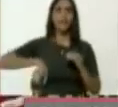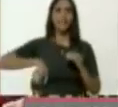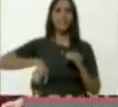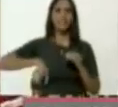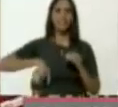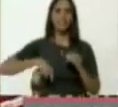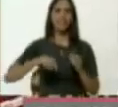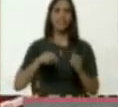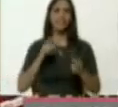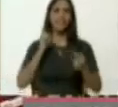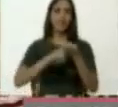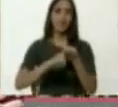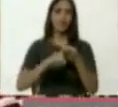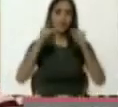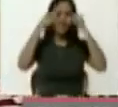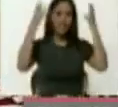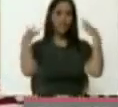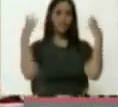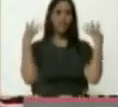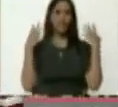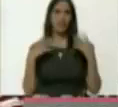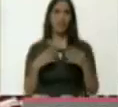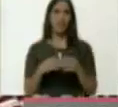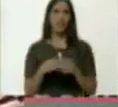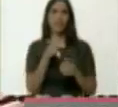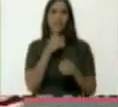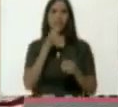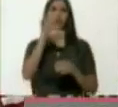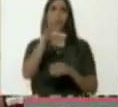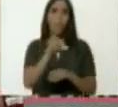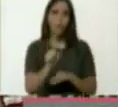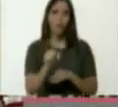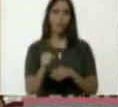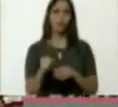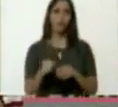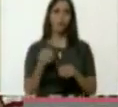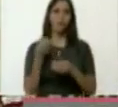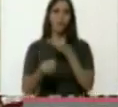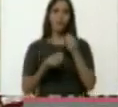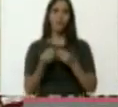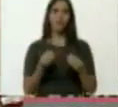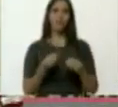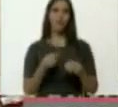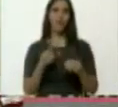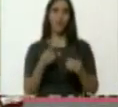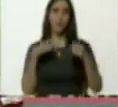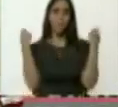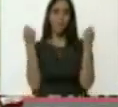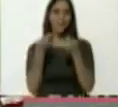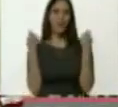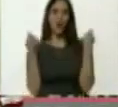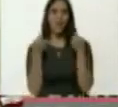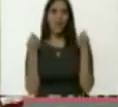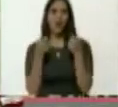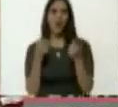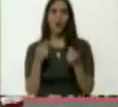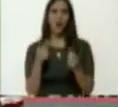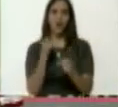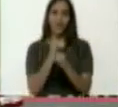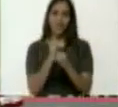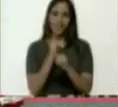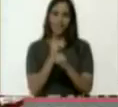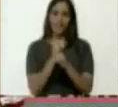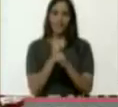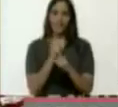Ortega. Ok. Quien lo compró y hizo un periódico digital que se llama Punto de